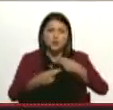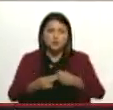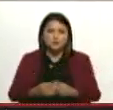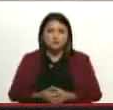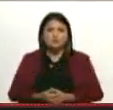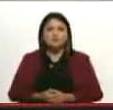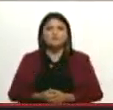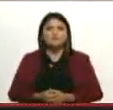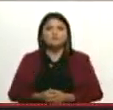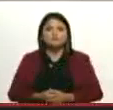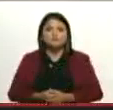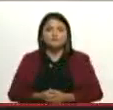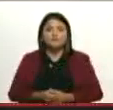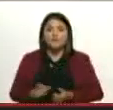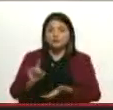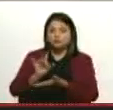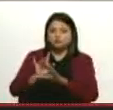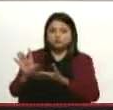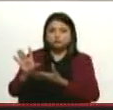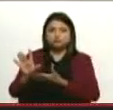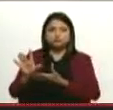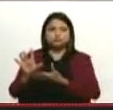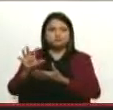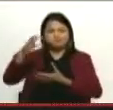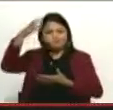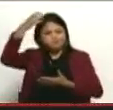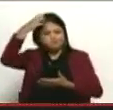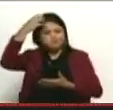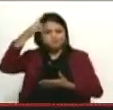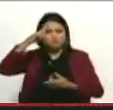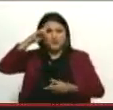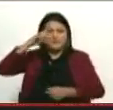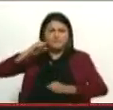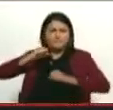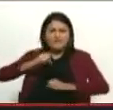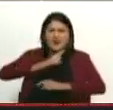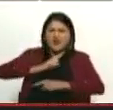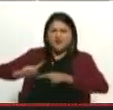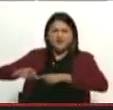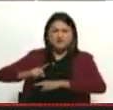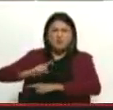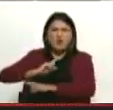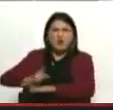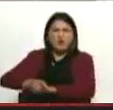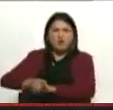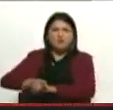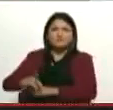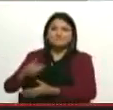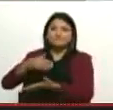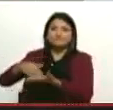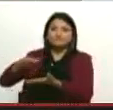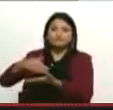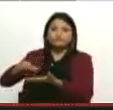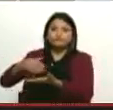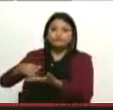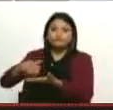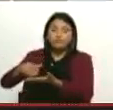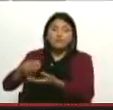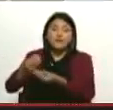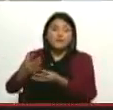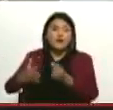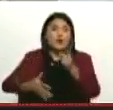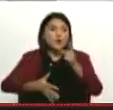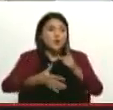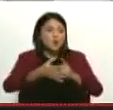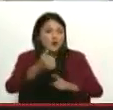echó el colonialismo y el imperialismo para construir una Senda y un destino común como lo decía